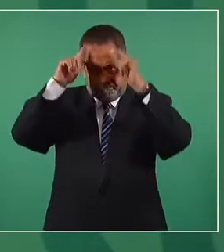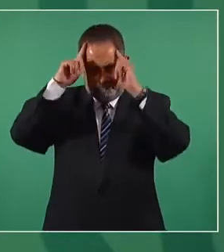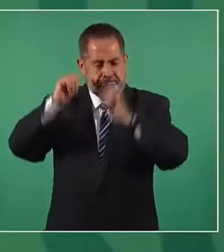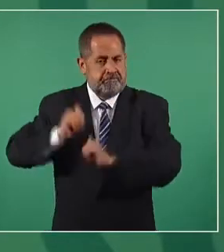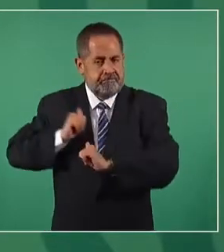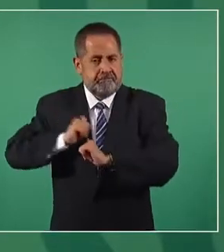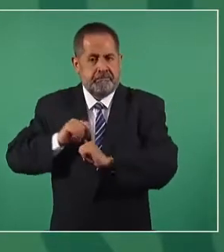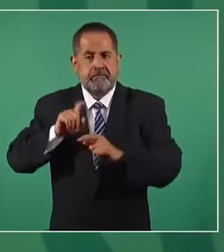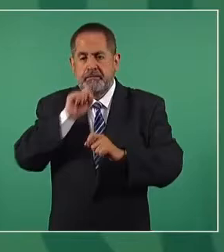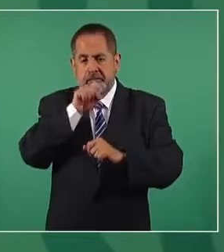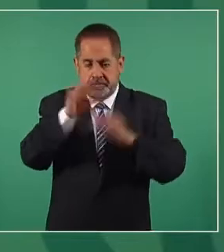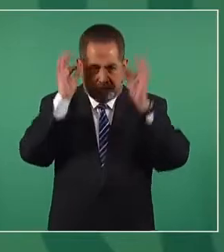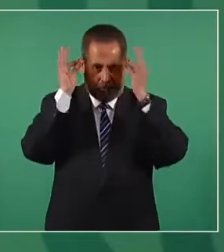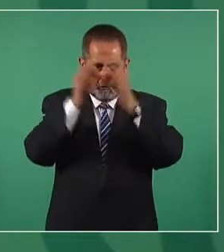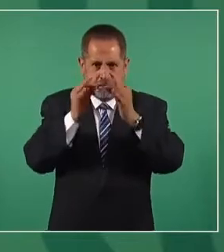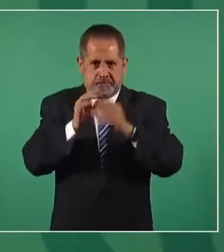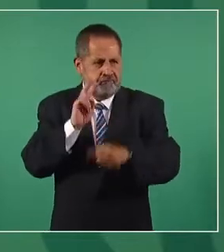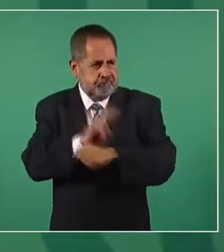aduanas